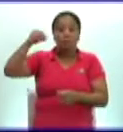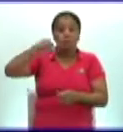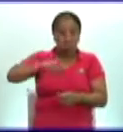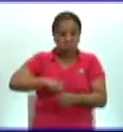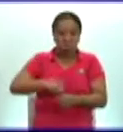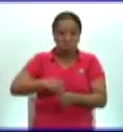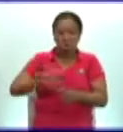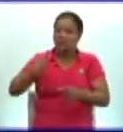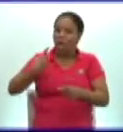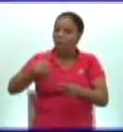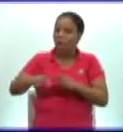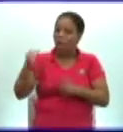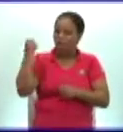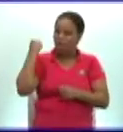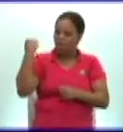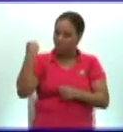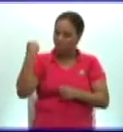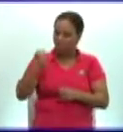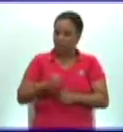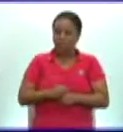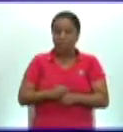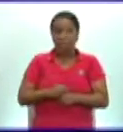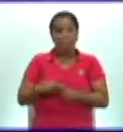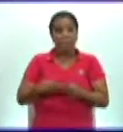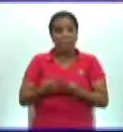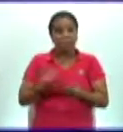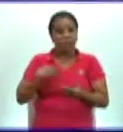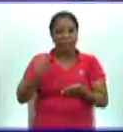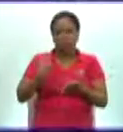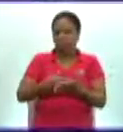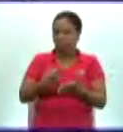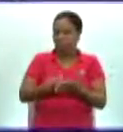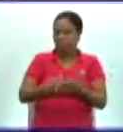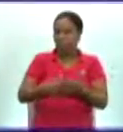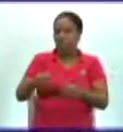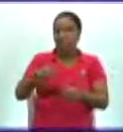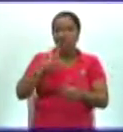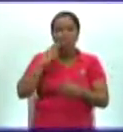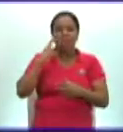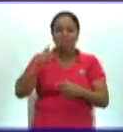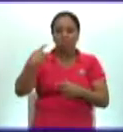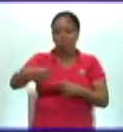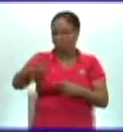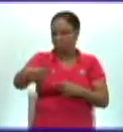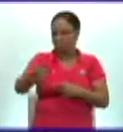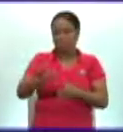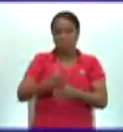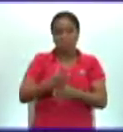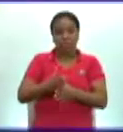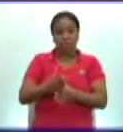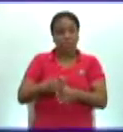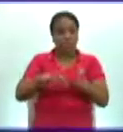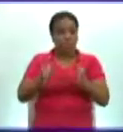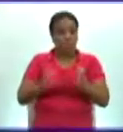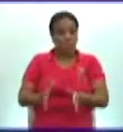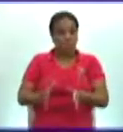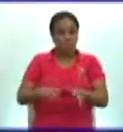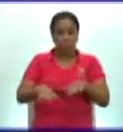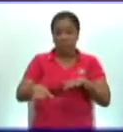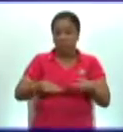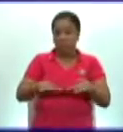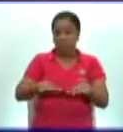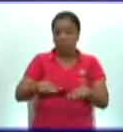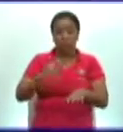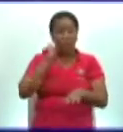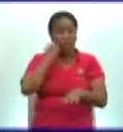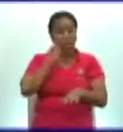externa. Sin embargo, lo que experimentamos en la vida diaria es diferente. Los cuerpos en movimiento, más tarde